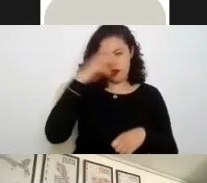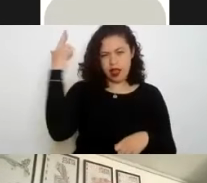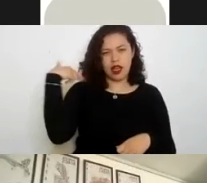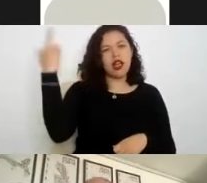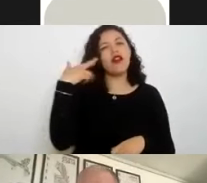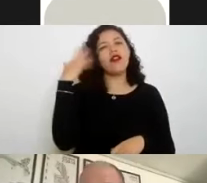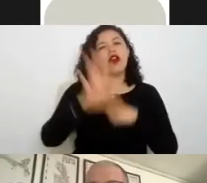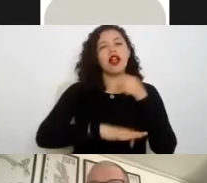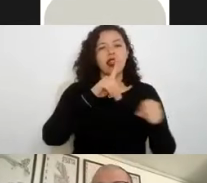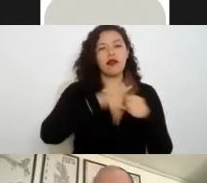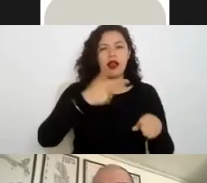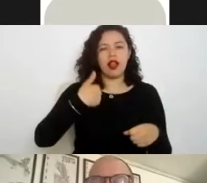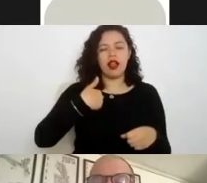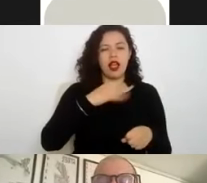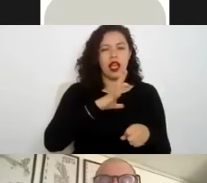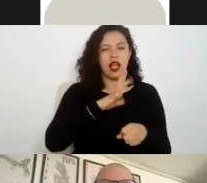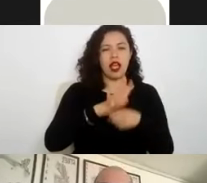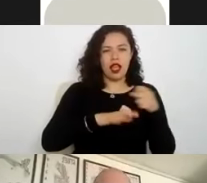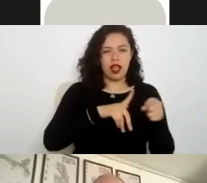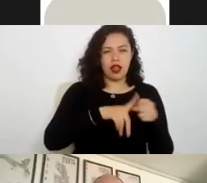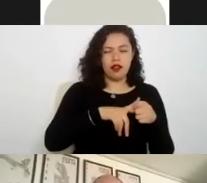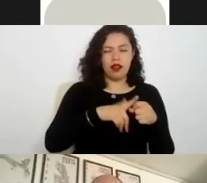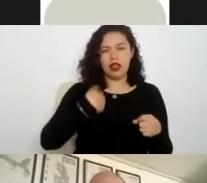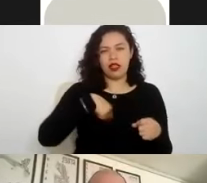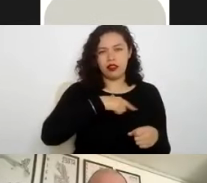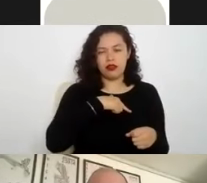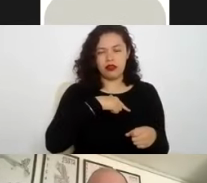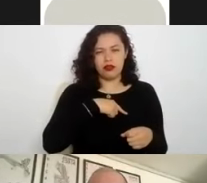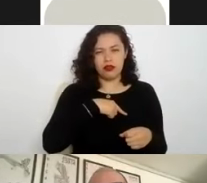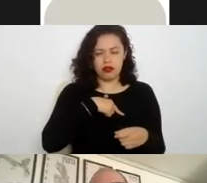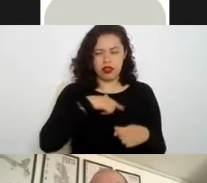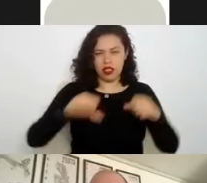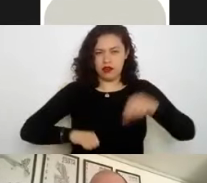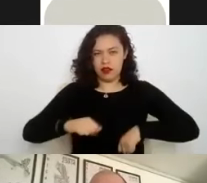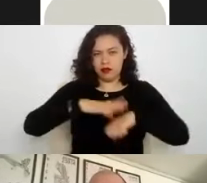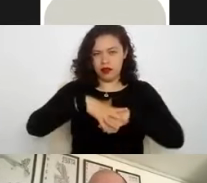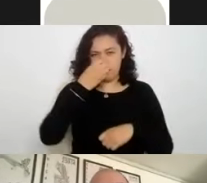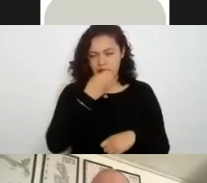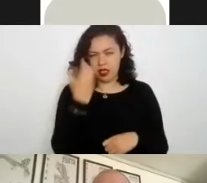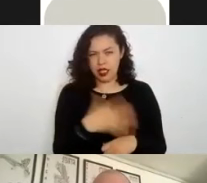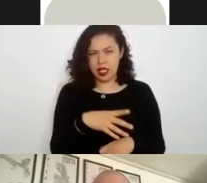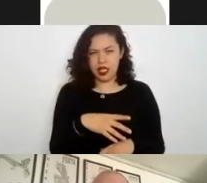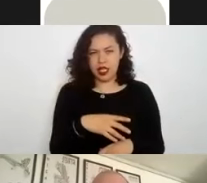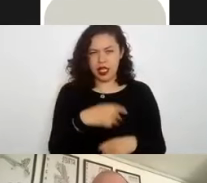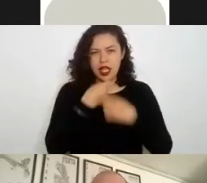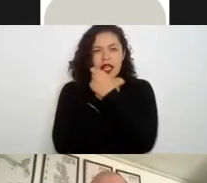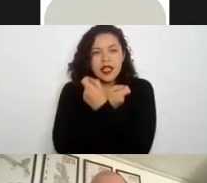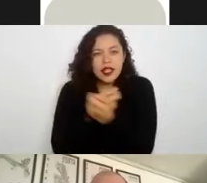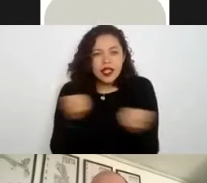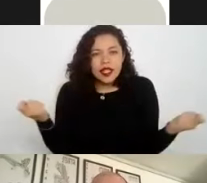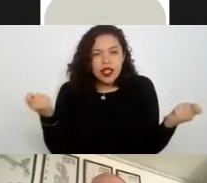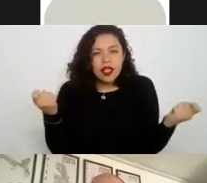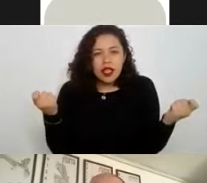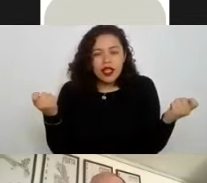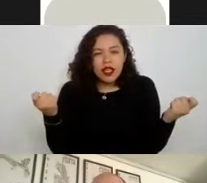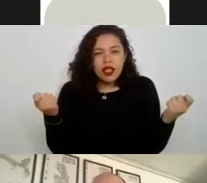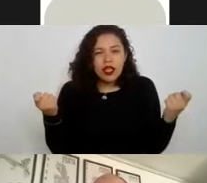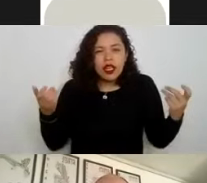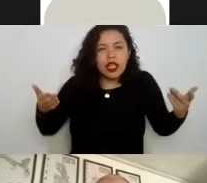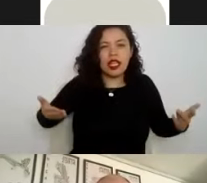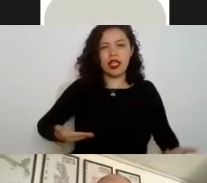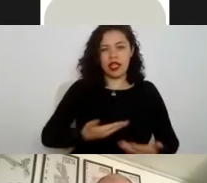impactado, vaya que he hecho varias, ha sido llevar a niños con que nacen y viven en la cárcel a Reino